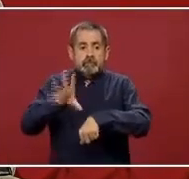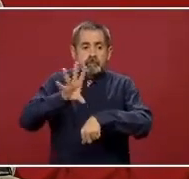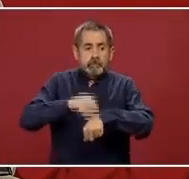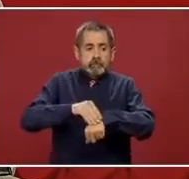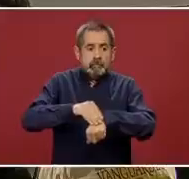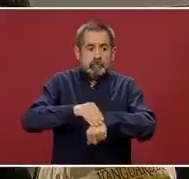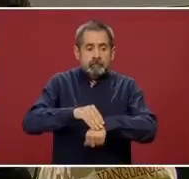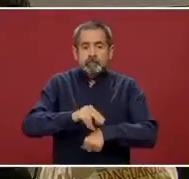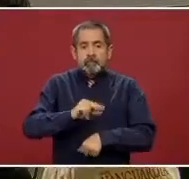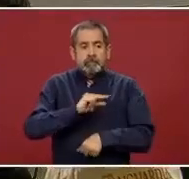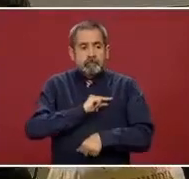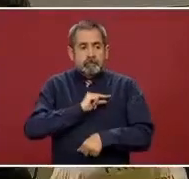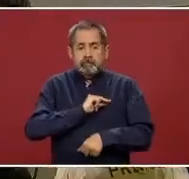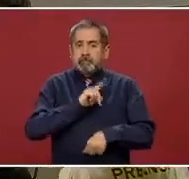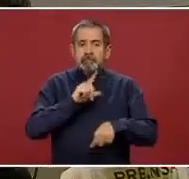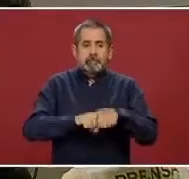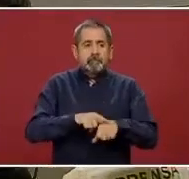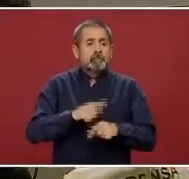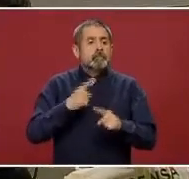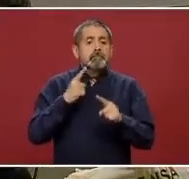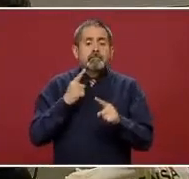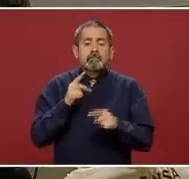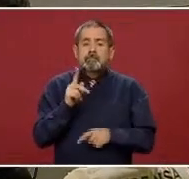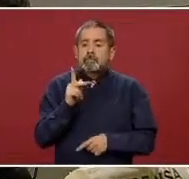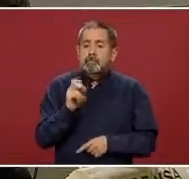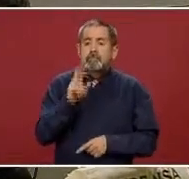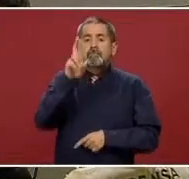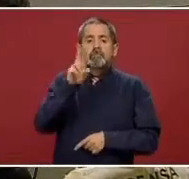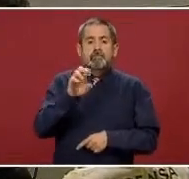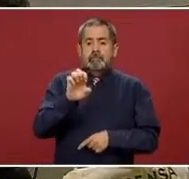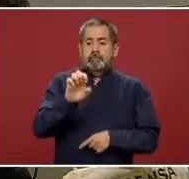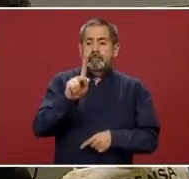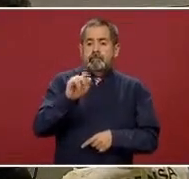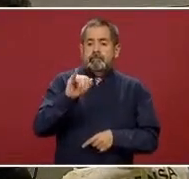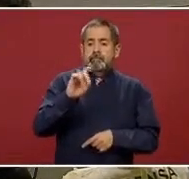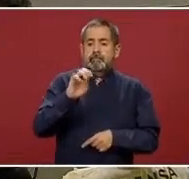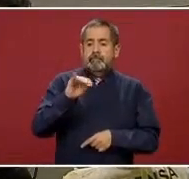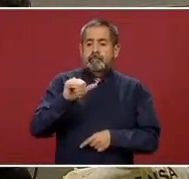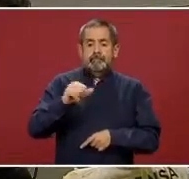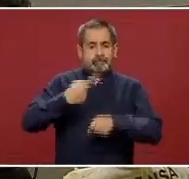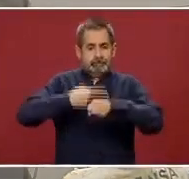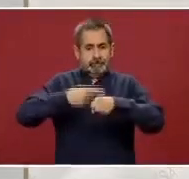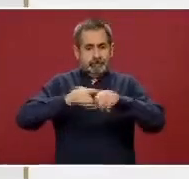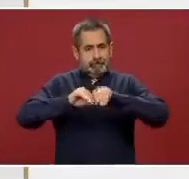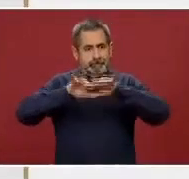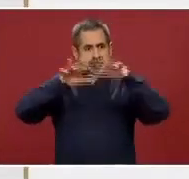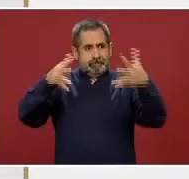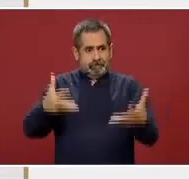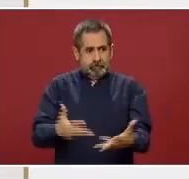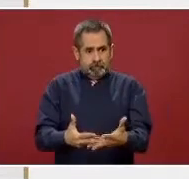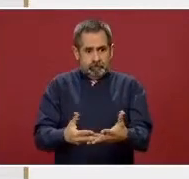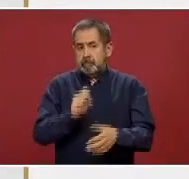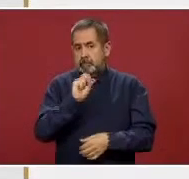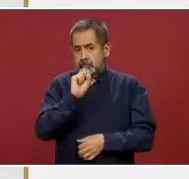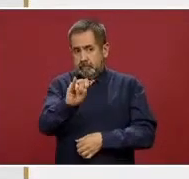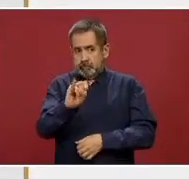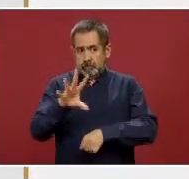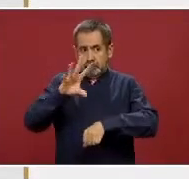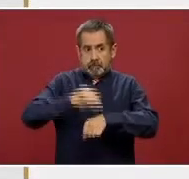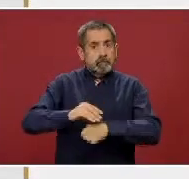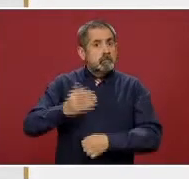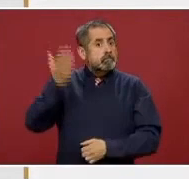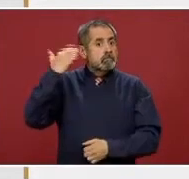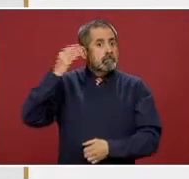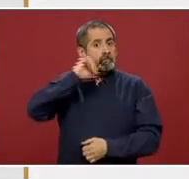especial por contingencia epidémica, por contingencia pandémica, es un permiso único en la historia del